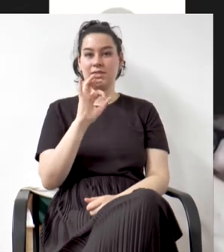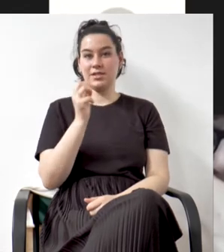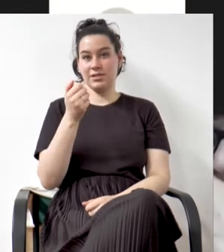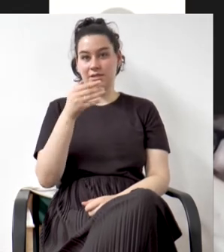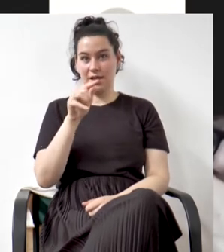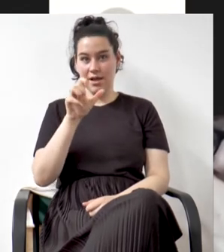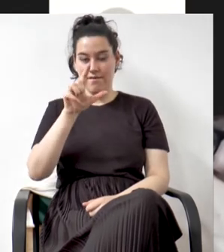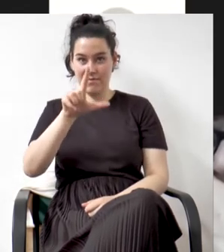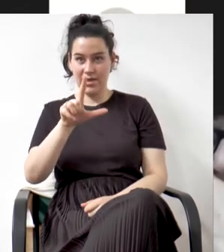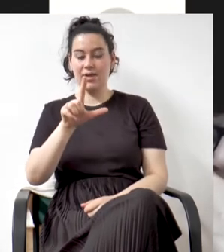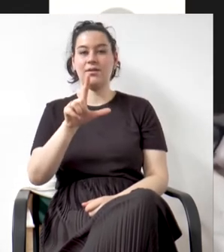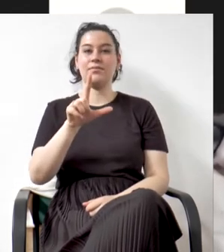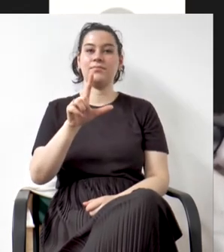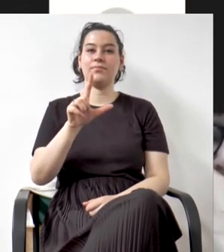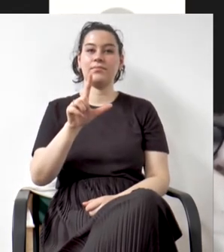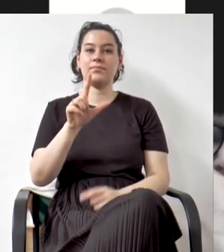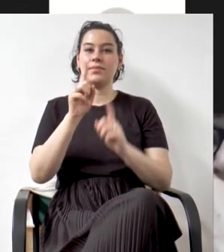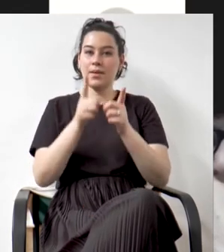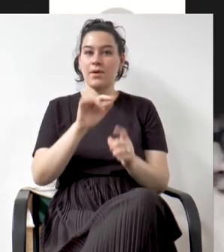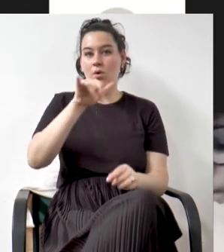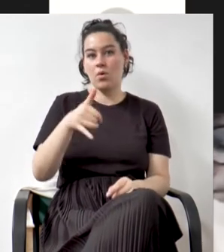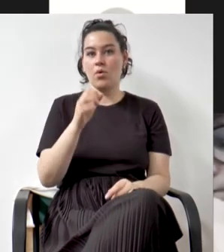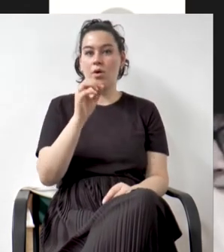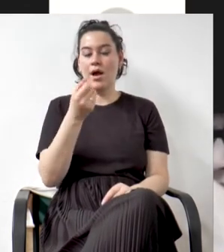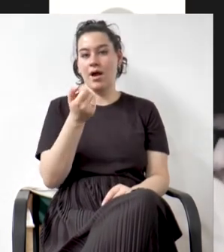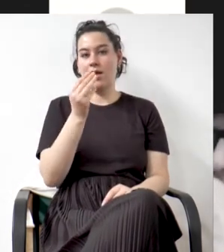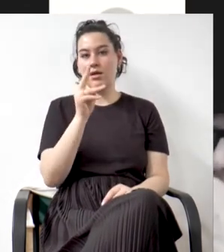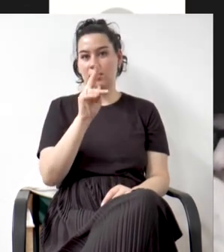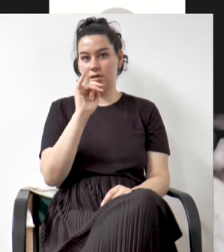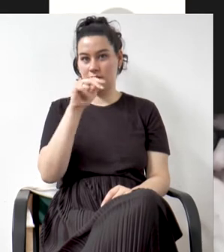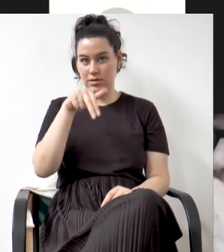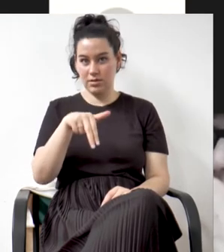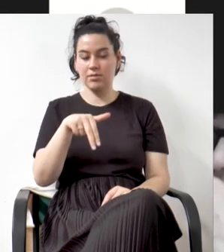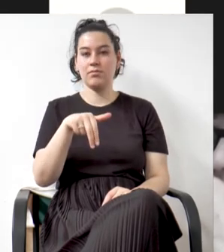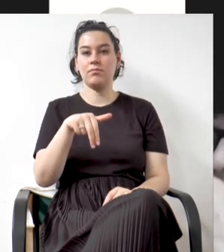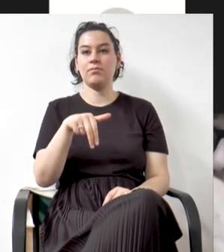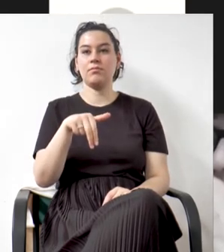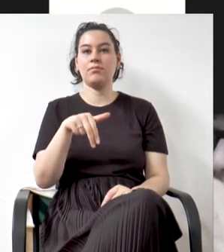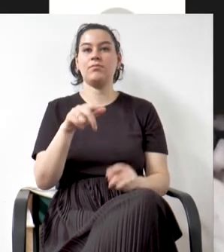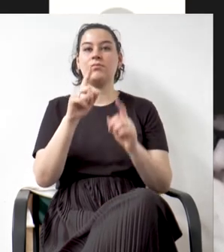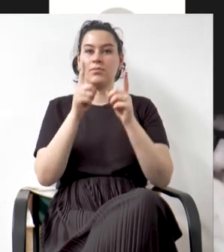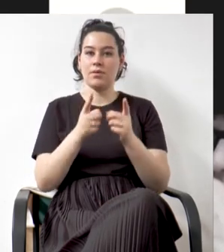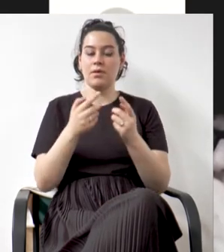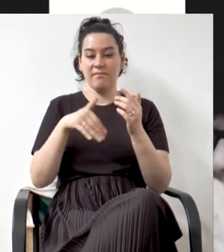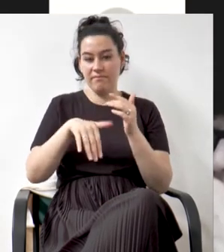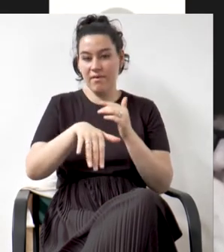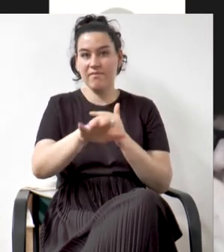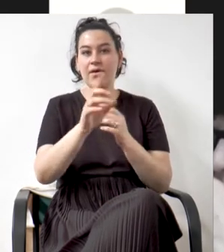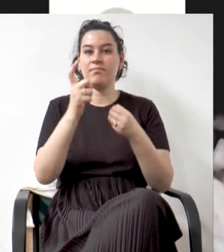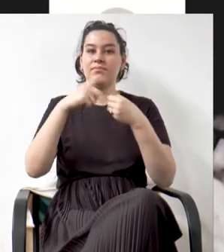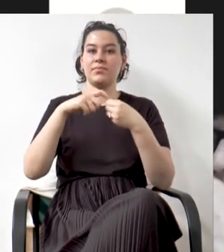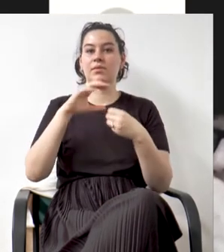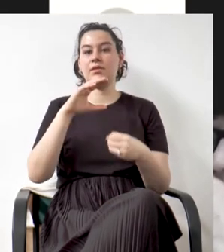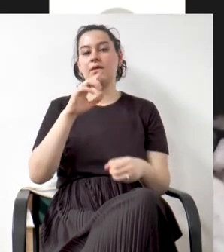CNUR Noreste, Joaquín Márquez por el CNUR Este. Supongo que en breve se estará por conectar Graciela Carreño